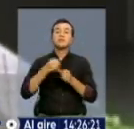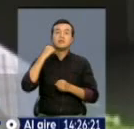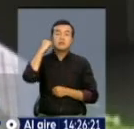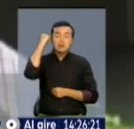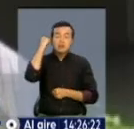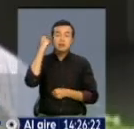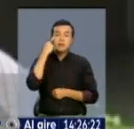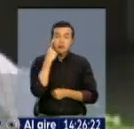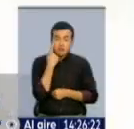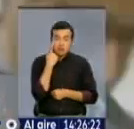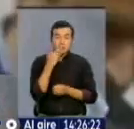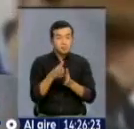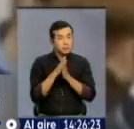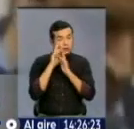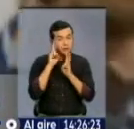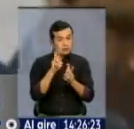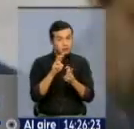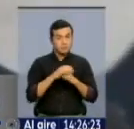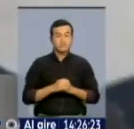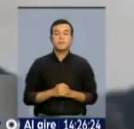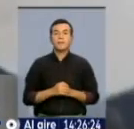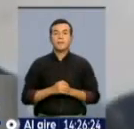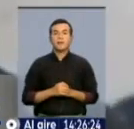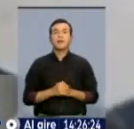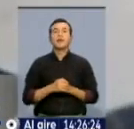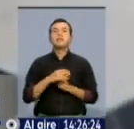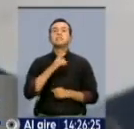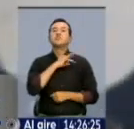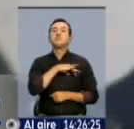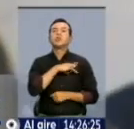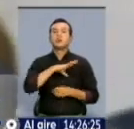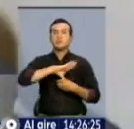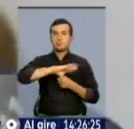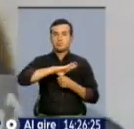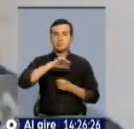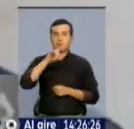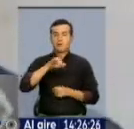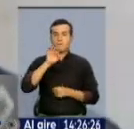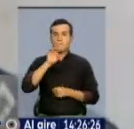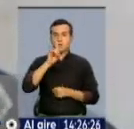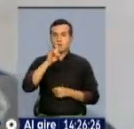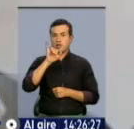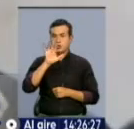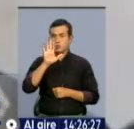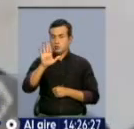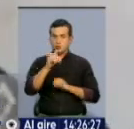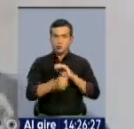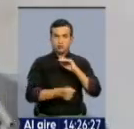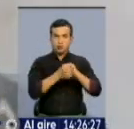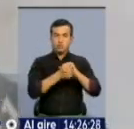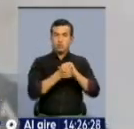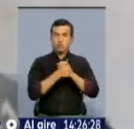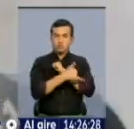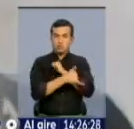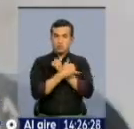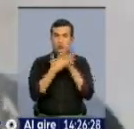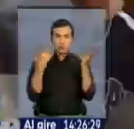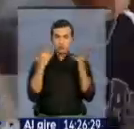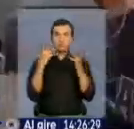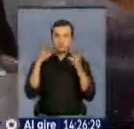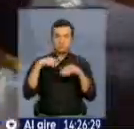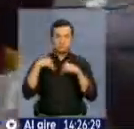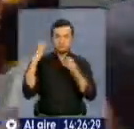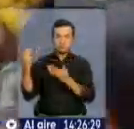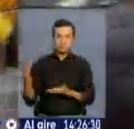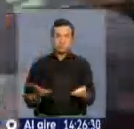que actúen sobre el caso. La Cancillería de Chile afirmó que si el líder opositor Freddy Guevara solicita asilo político en su país, será concedido.